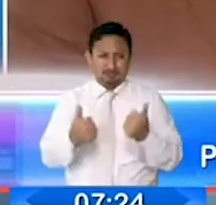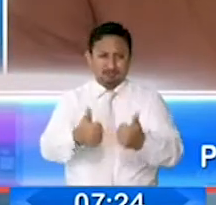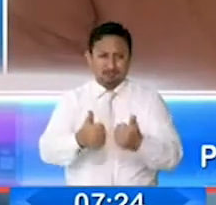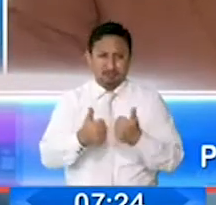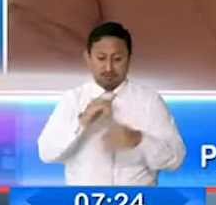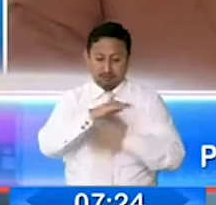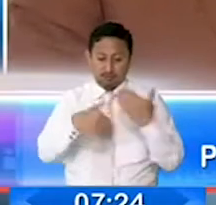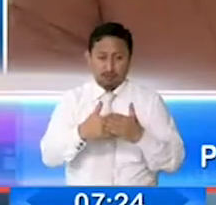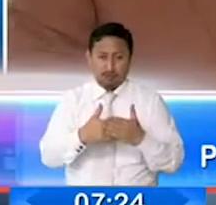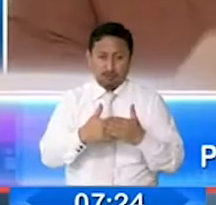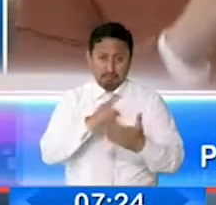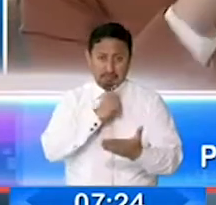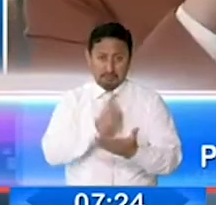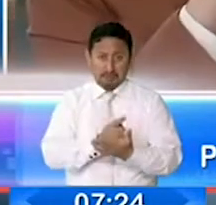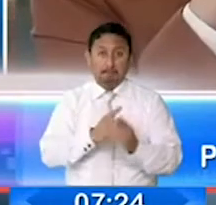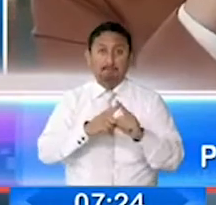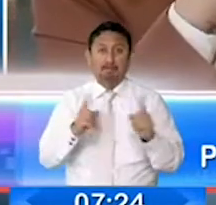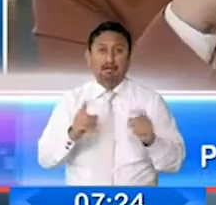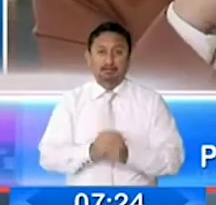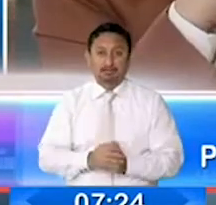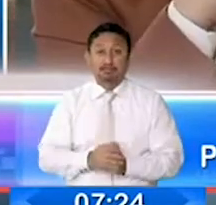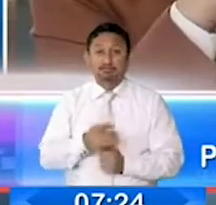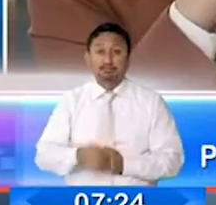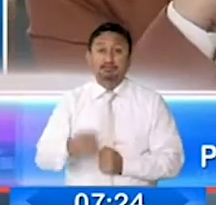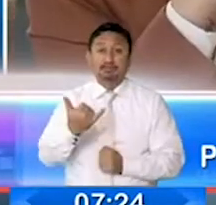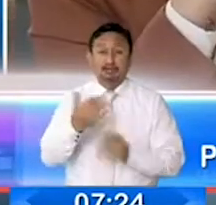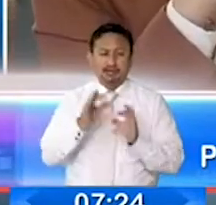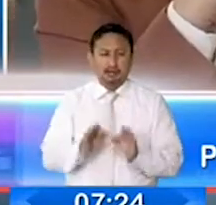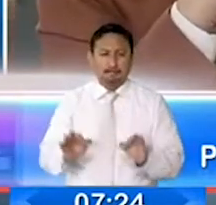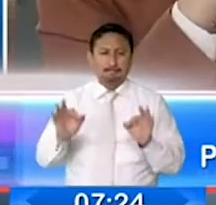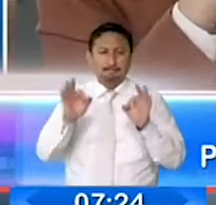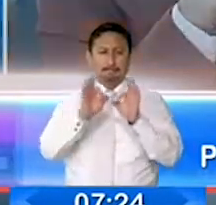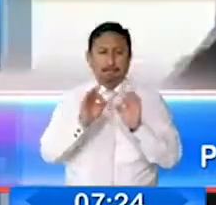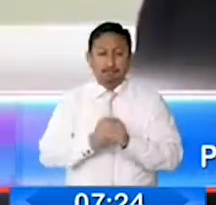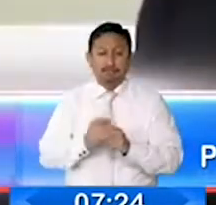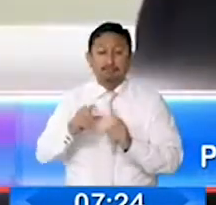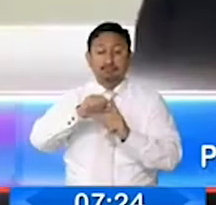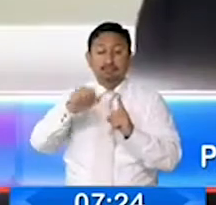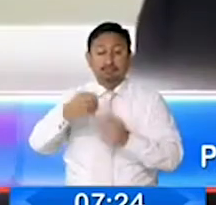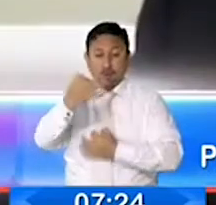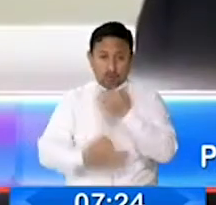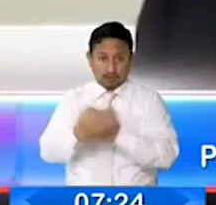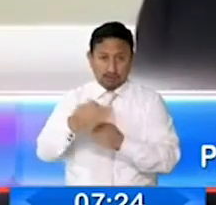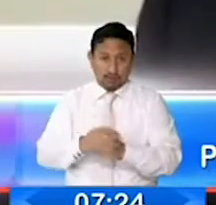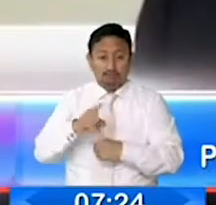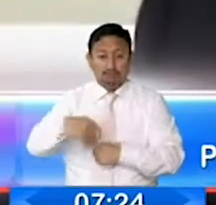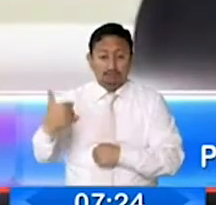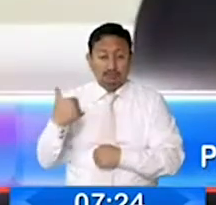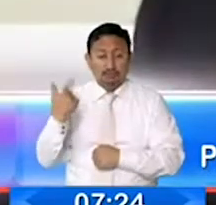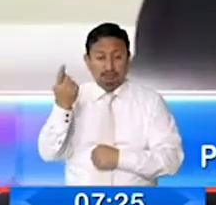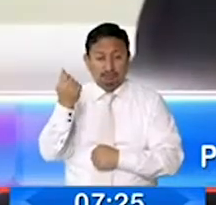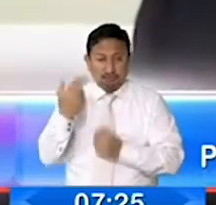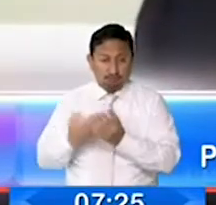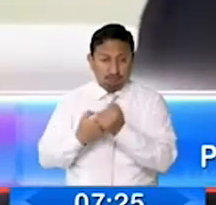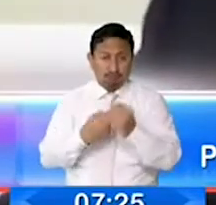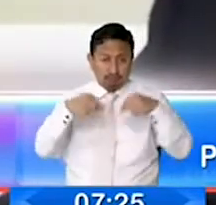con toda razón. Pero, señor periodista, es muy importante que el sistema de justicia cuente con los recursos